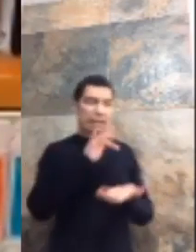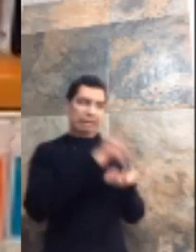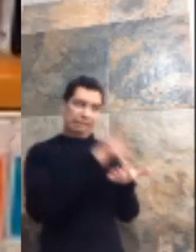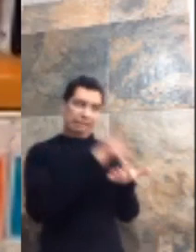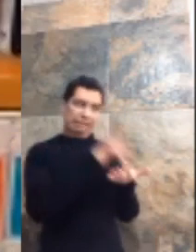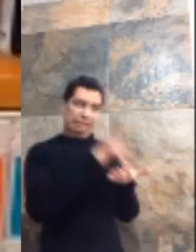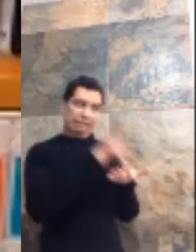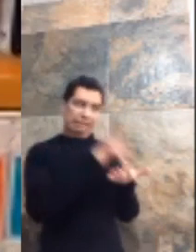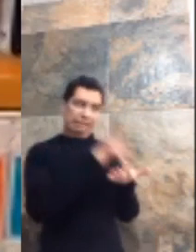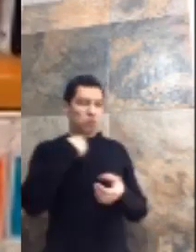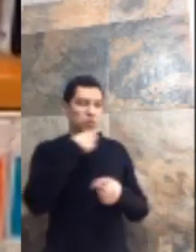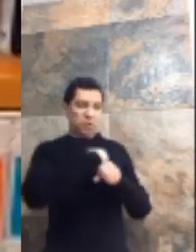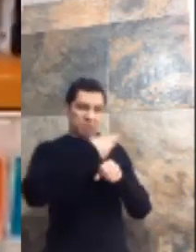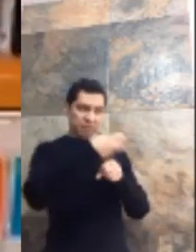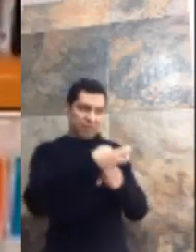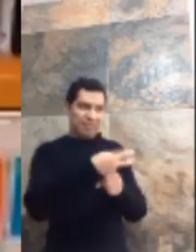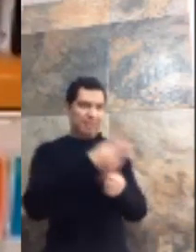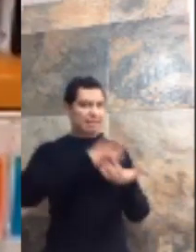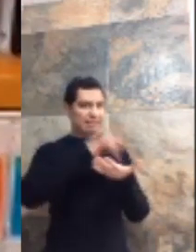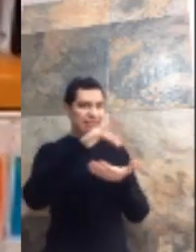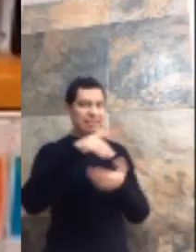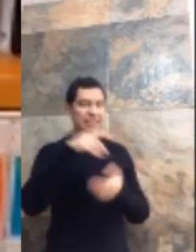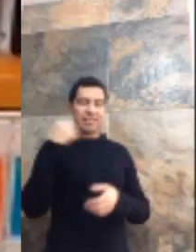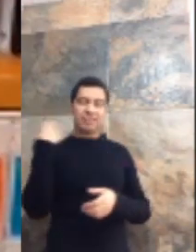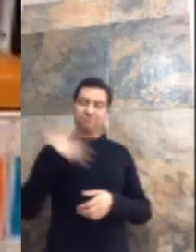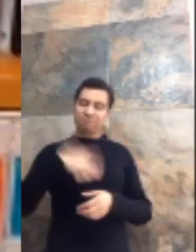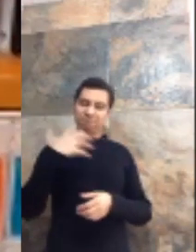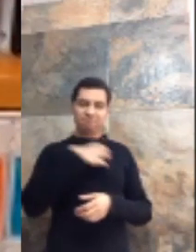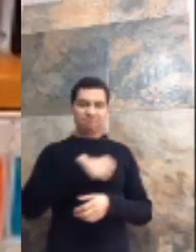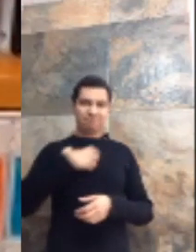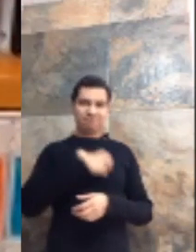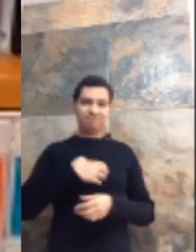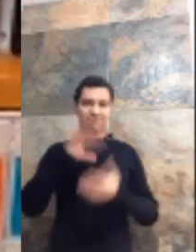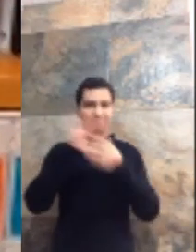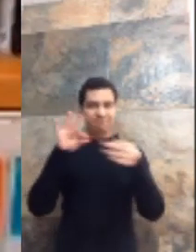sintamos mejor y que sepamos cada vez más qué hacer. Gracias.